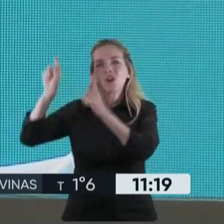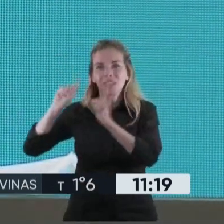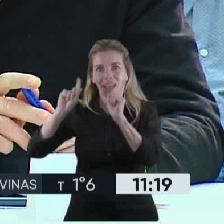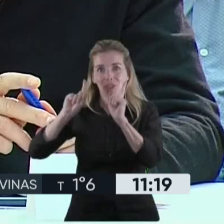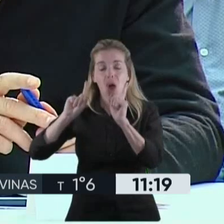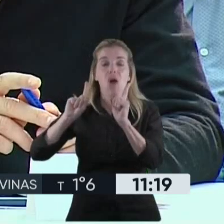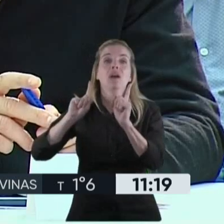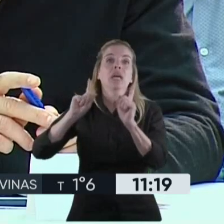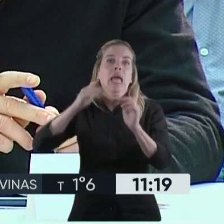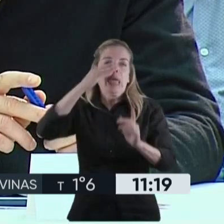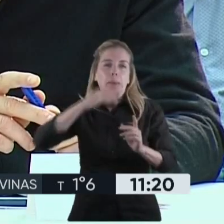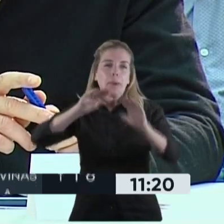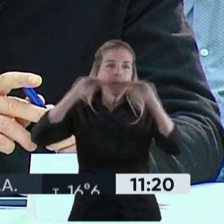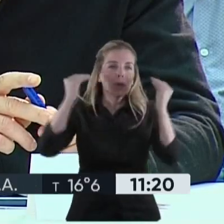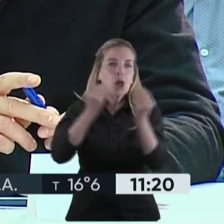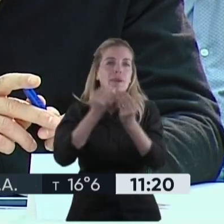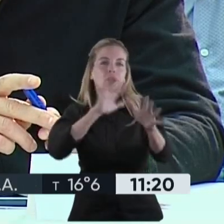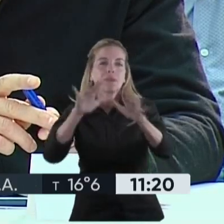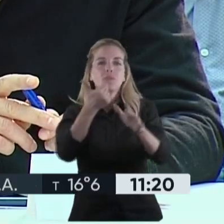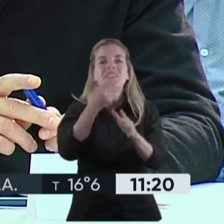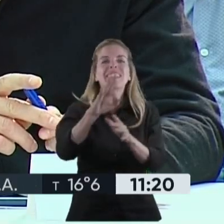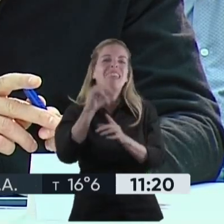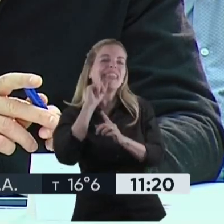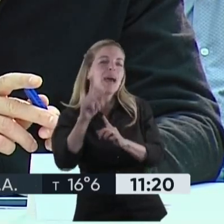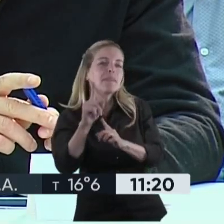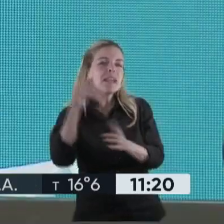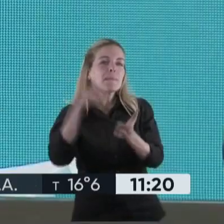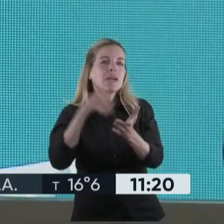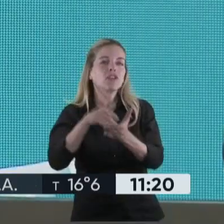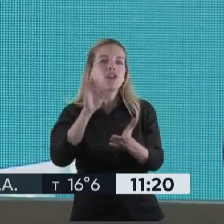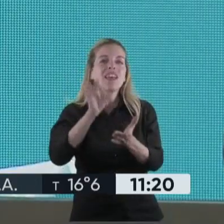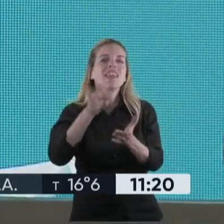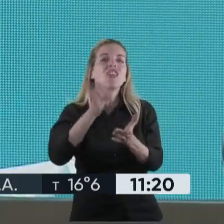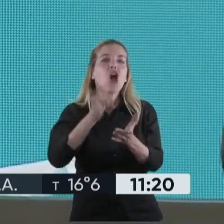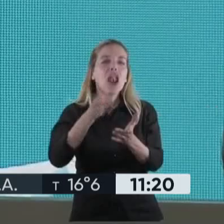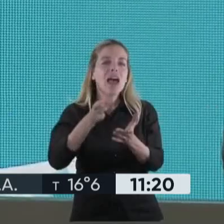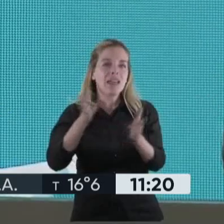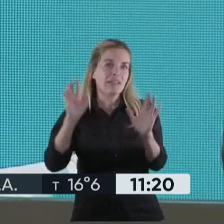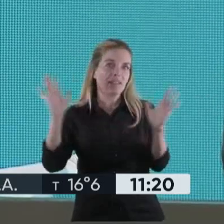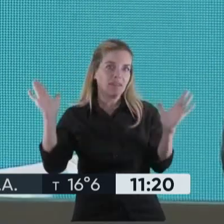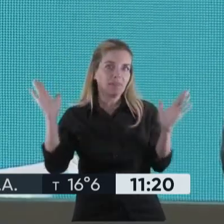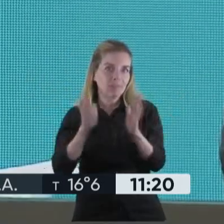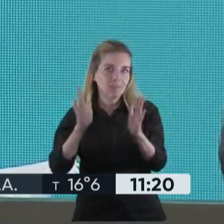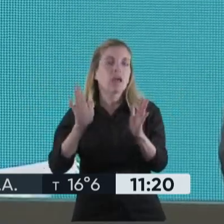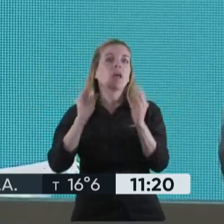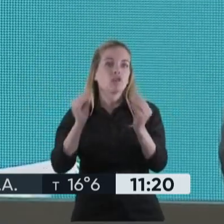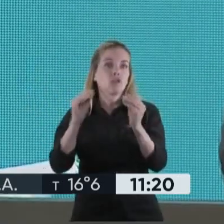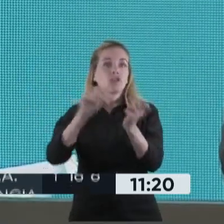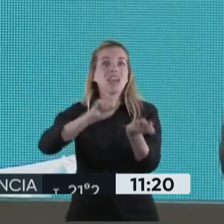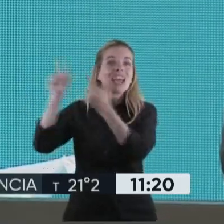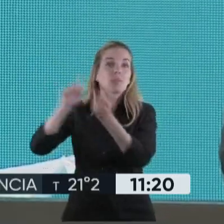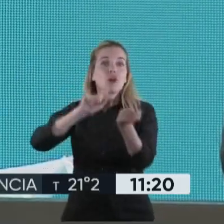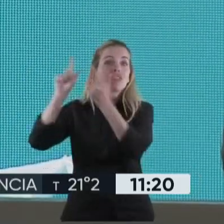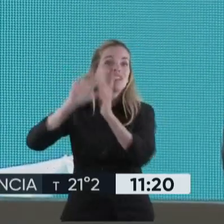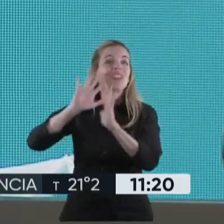estábamos exportando en promedio en el orden de los 60 mil millones de dólares. Con ese nivel de exportaciones la